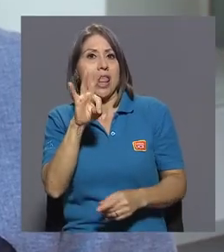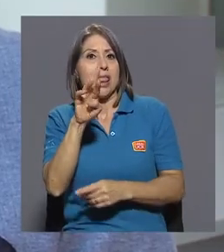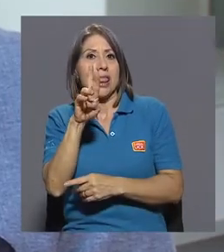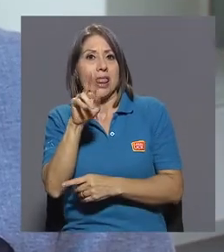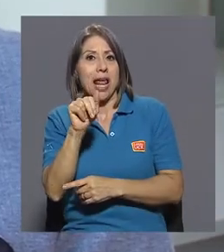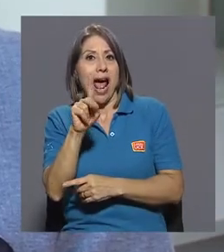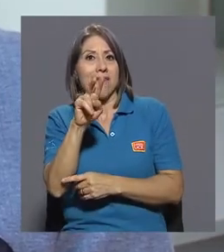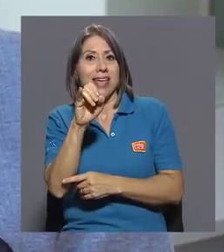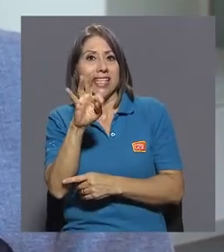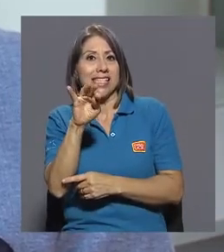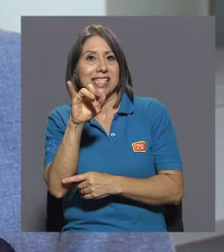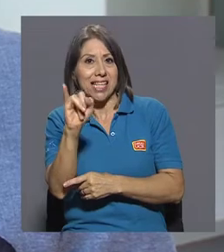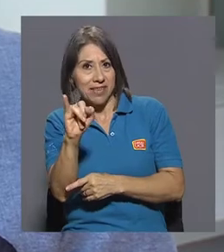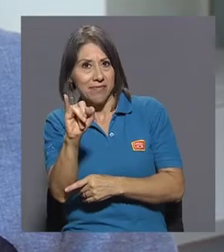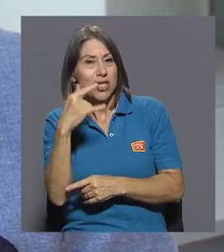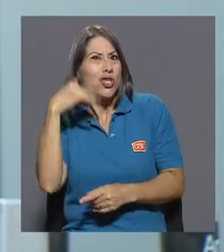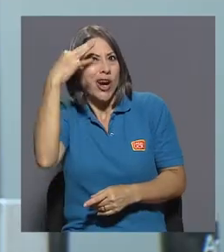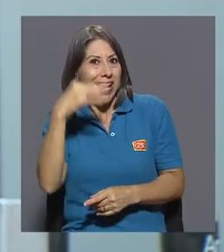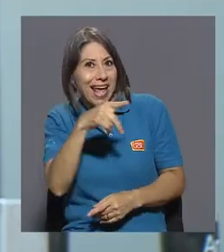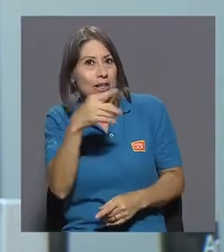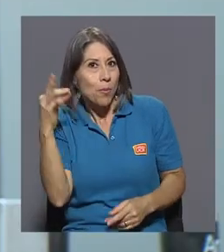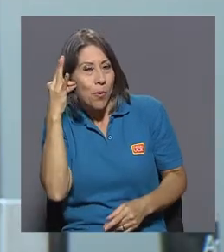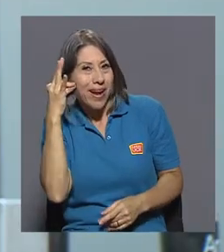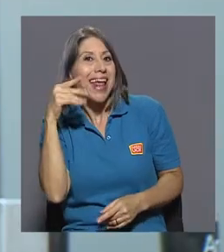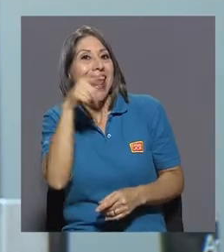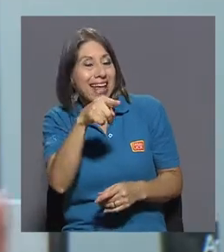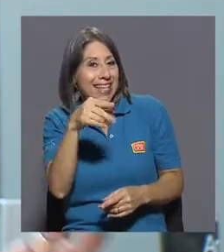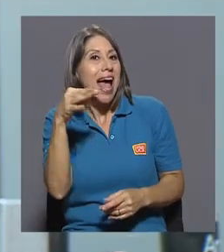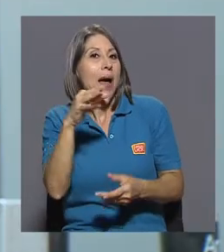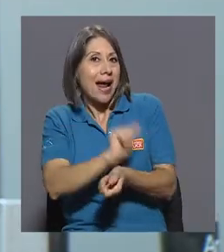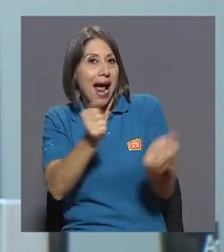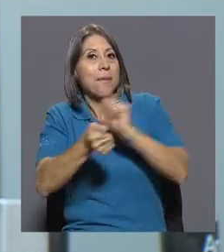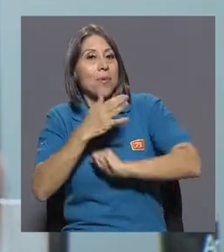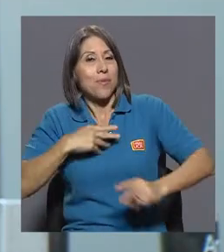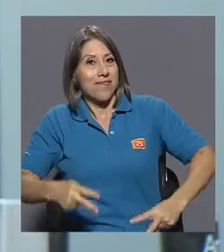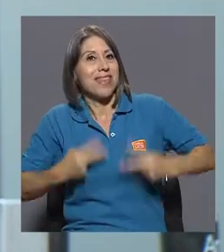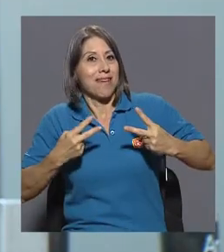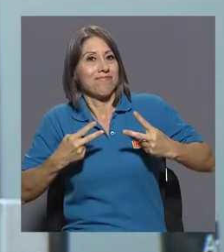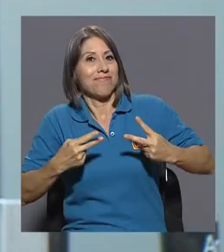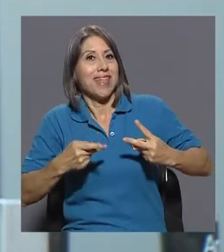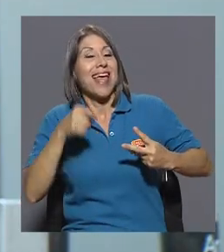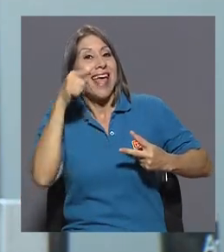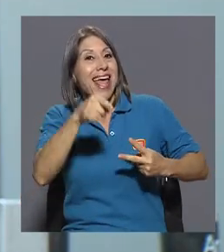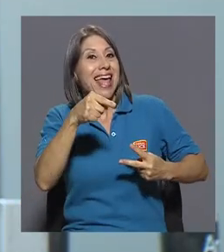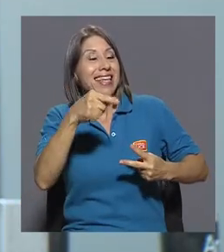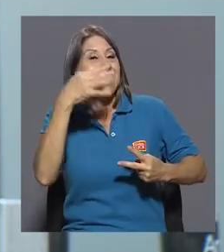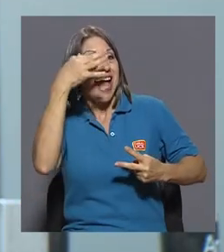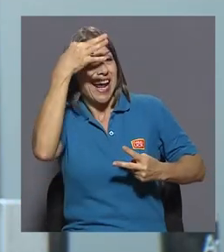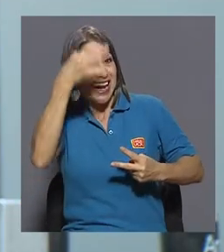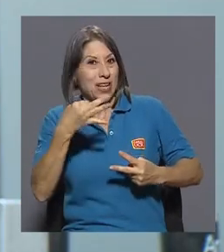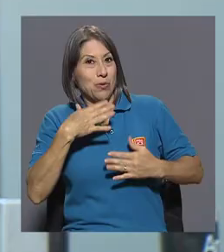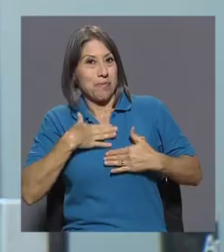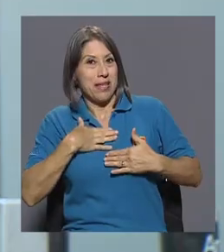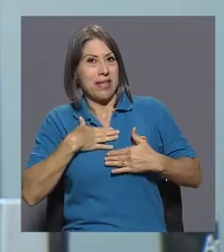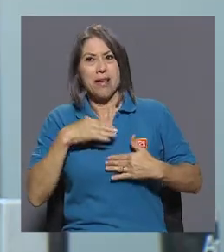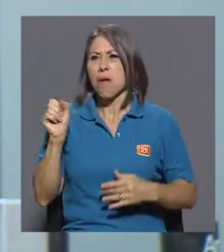Y ella me cambió la vida porque ella creyó en mí y me dijo, me preguntó que por qué siempre estaba ahí. Yo le